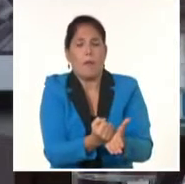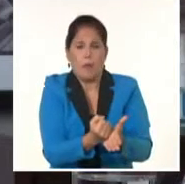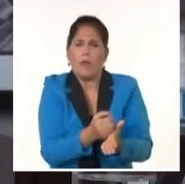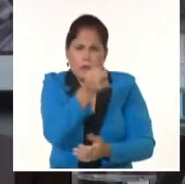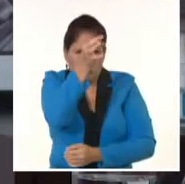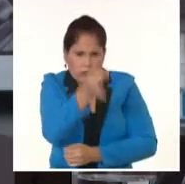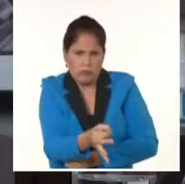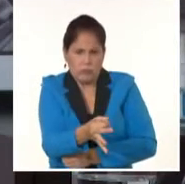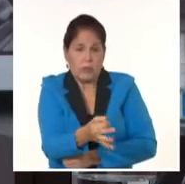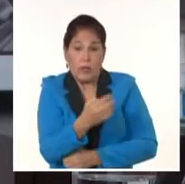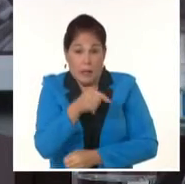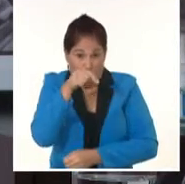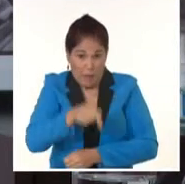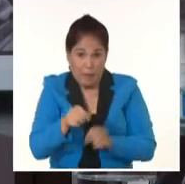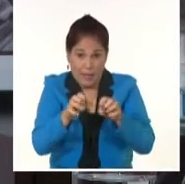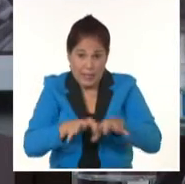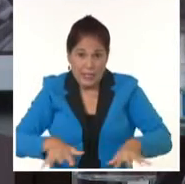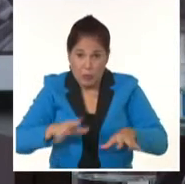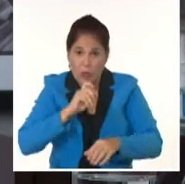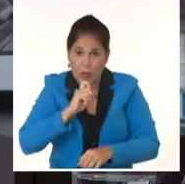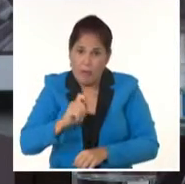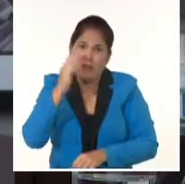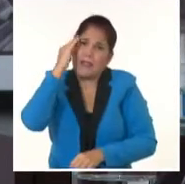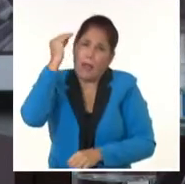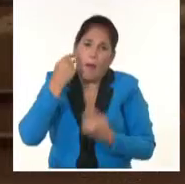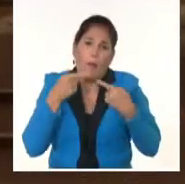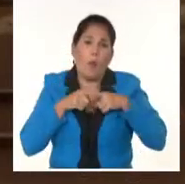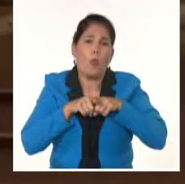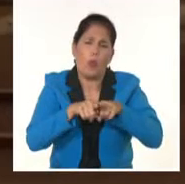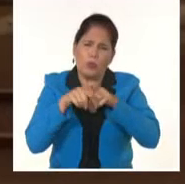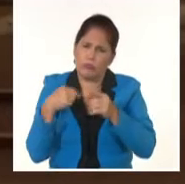certeza de que de esta situación difícil juntos se